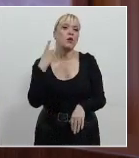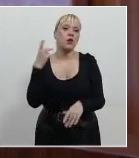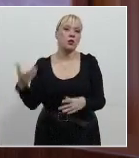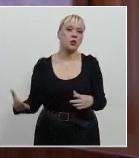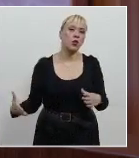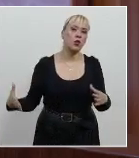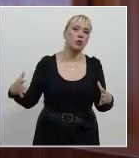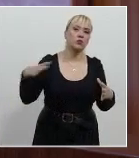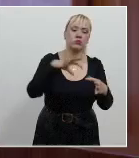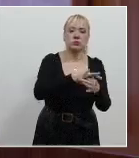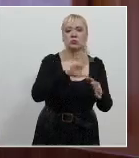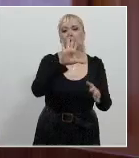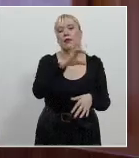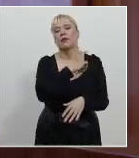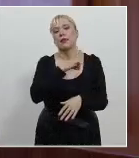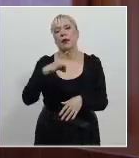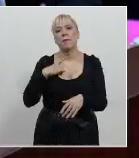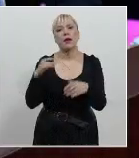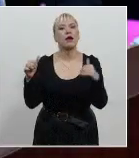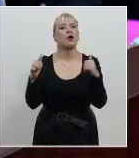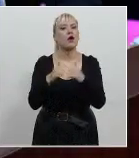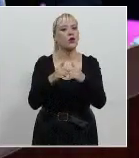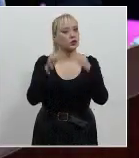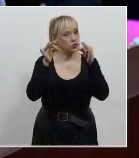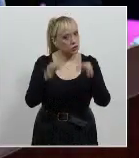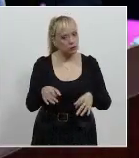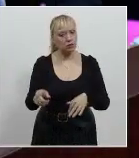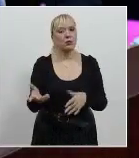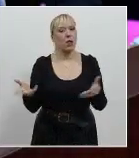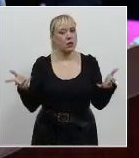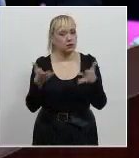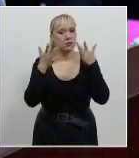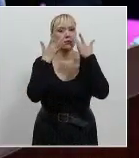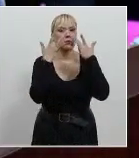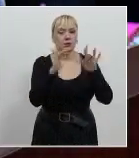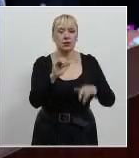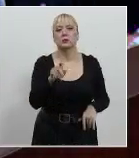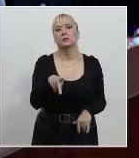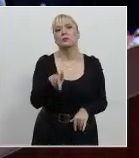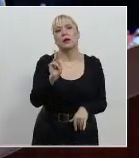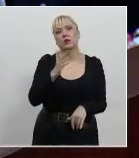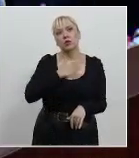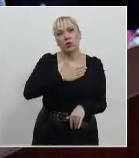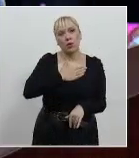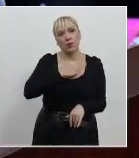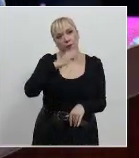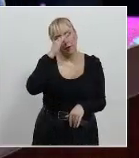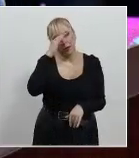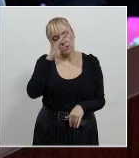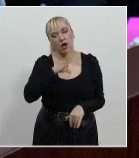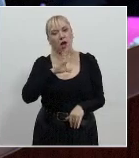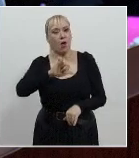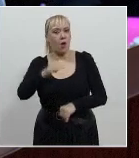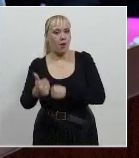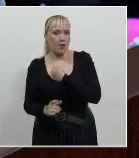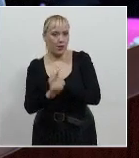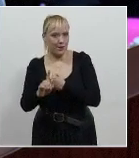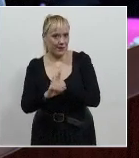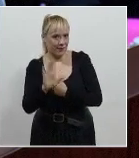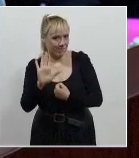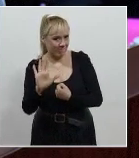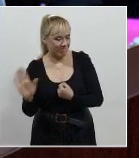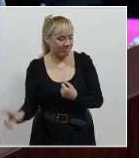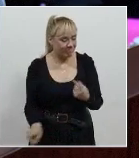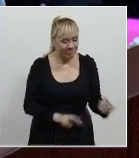aplicación debe realizarse de forma estricta. A mi juicio también esto trae aparejado otro problema, pues que